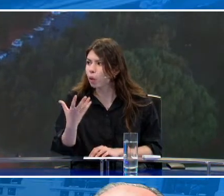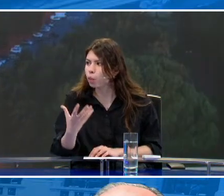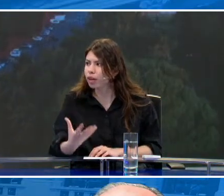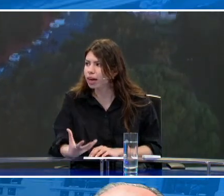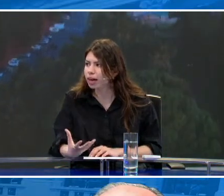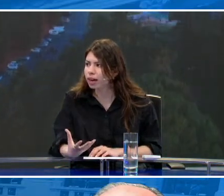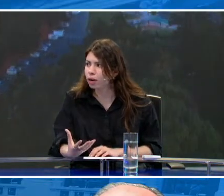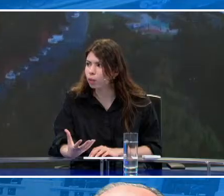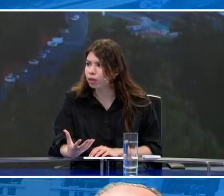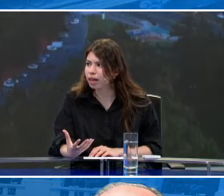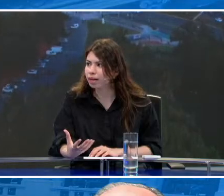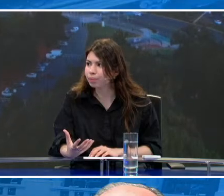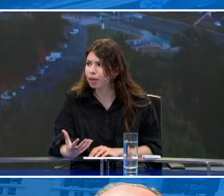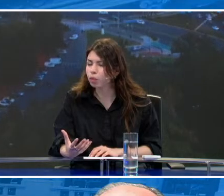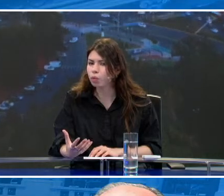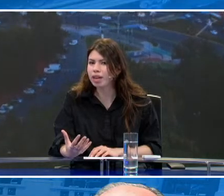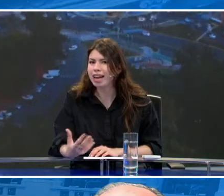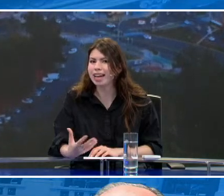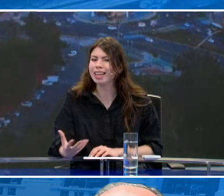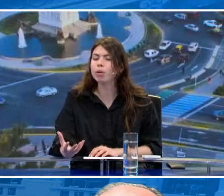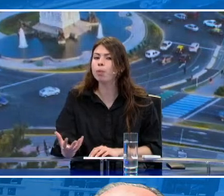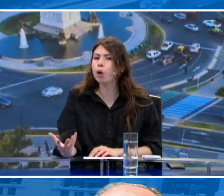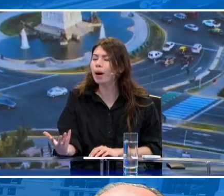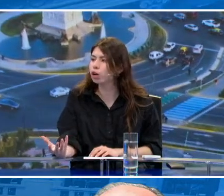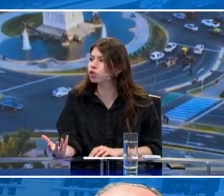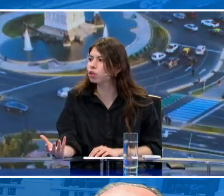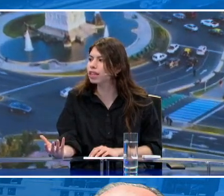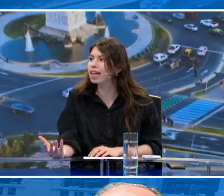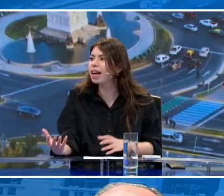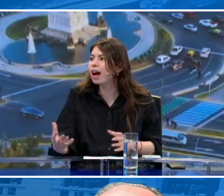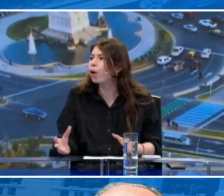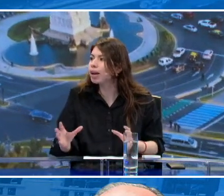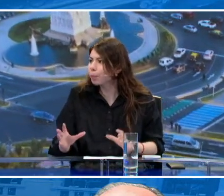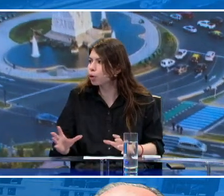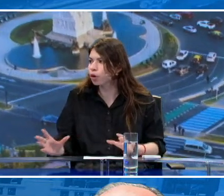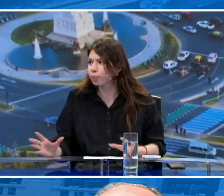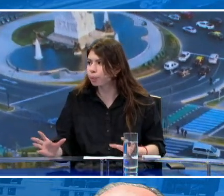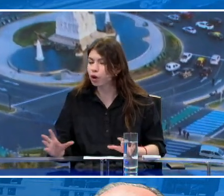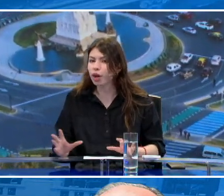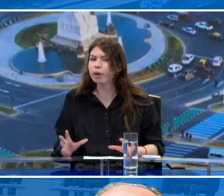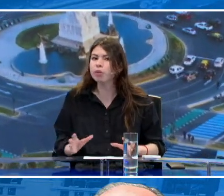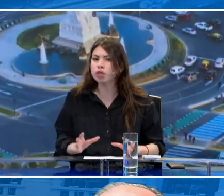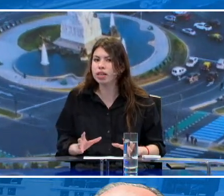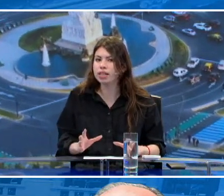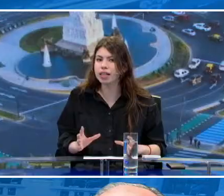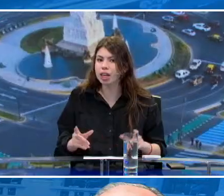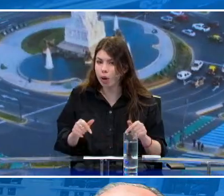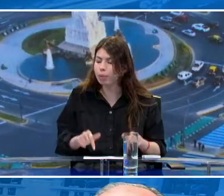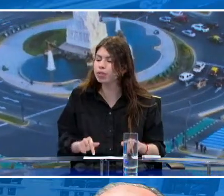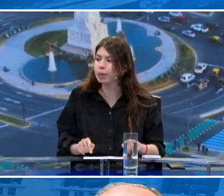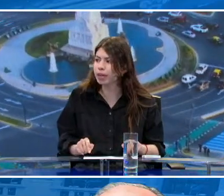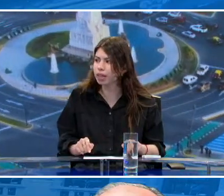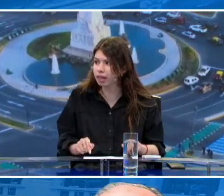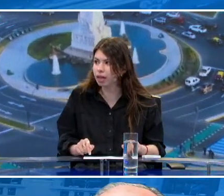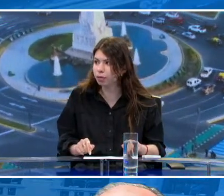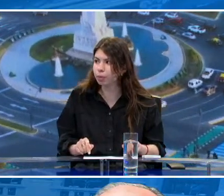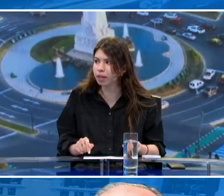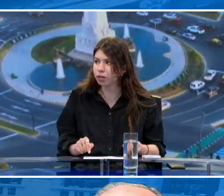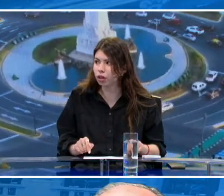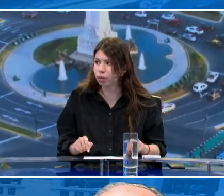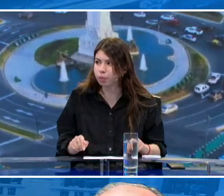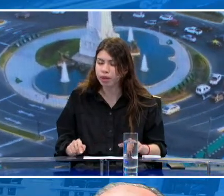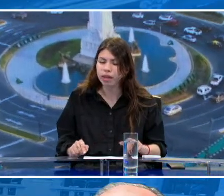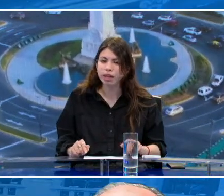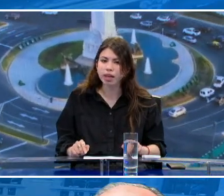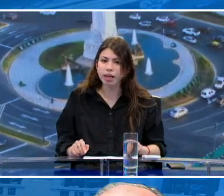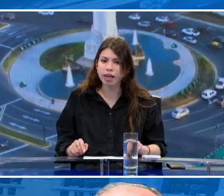haber una narrativa un poco más consolidada. Ahora, por lo que vimos y lo vamos a ver en el informe de